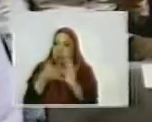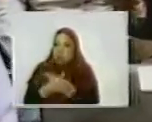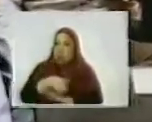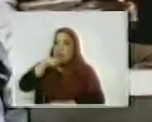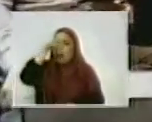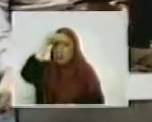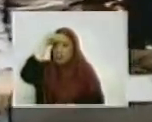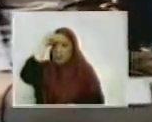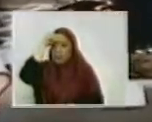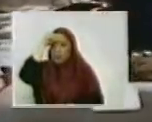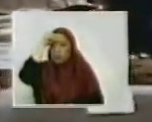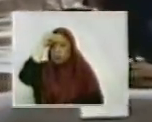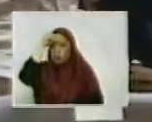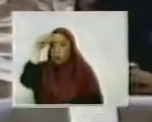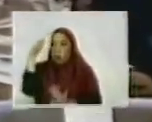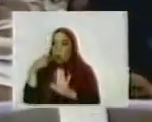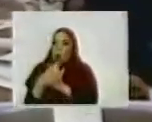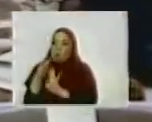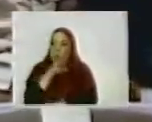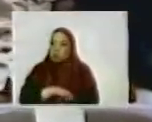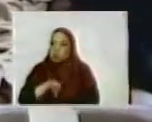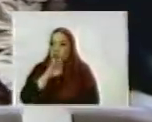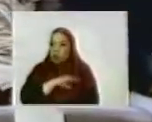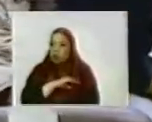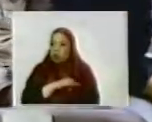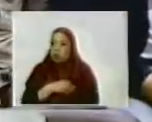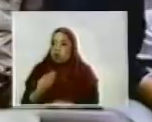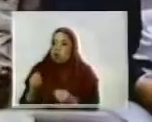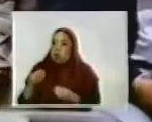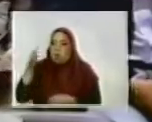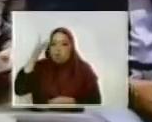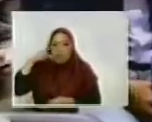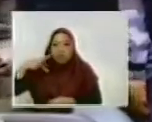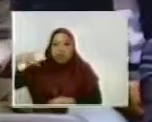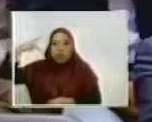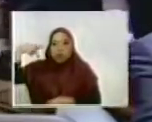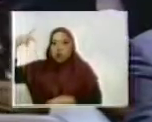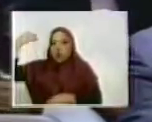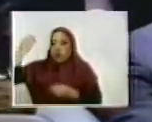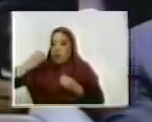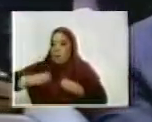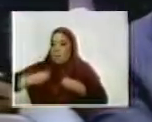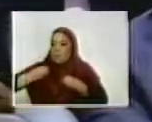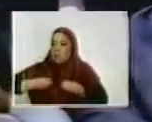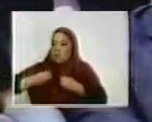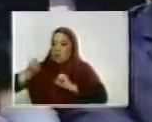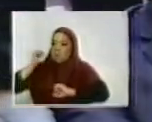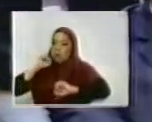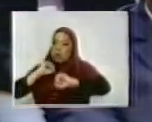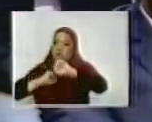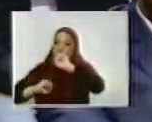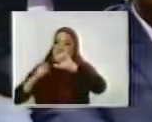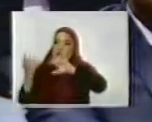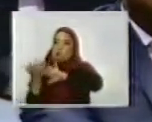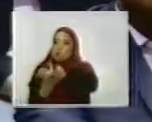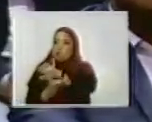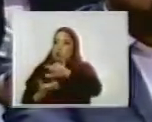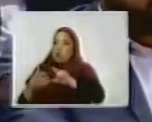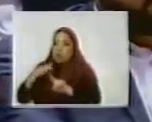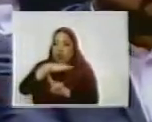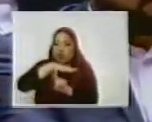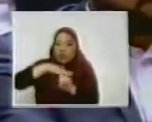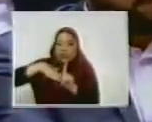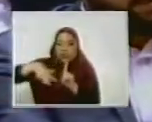el marxismo como una filosofía de la vida para enfrentar las